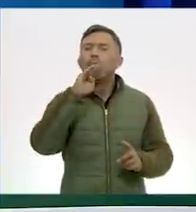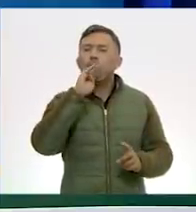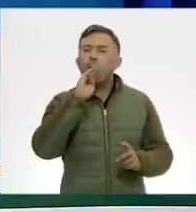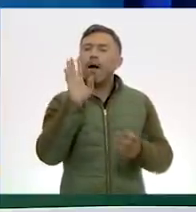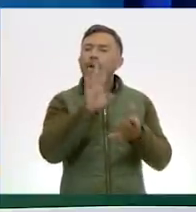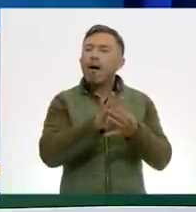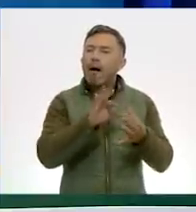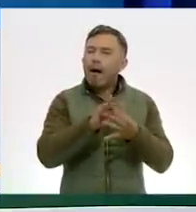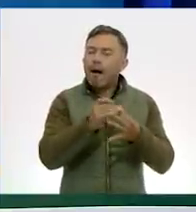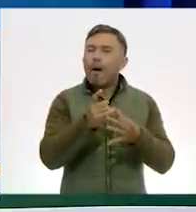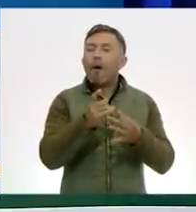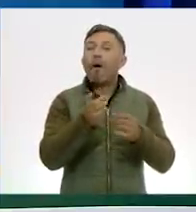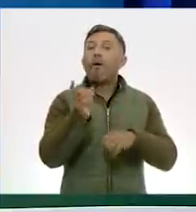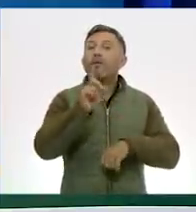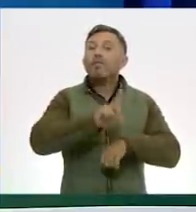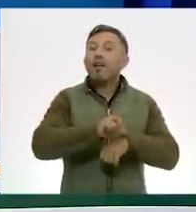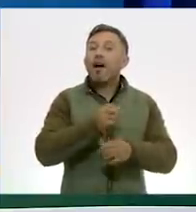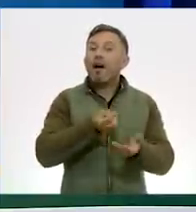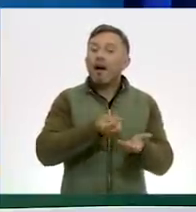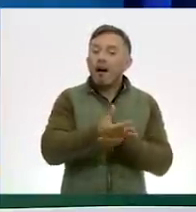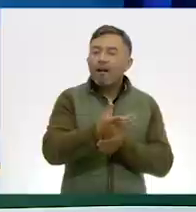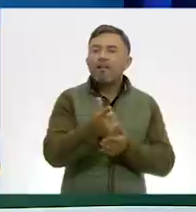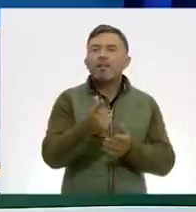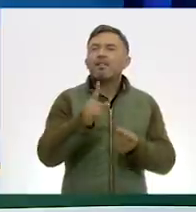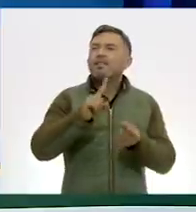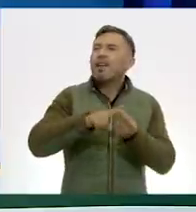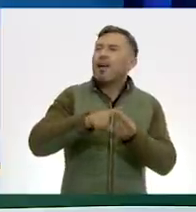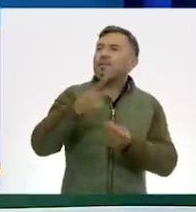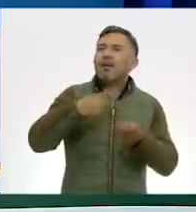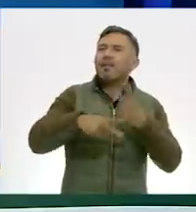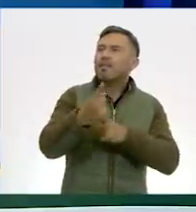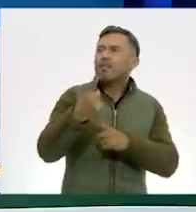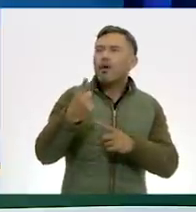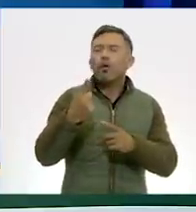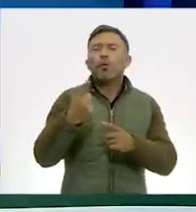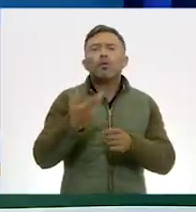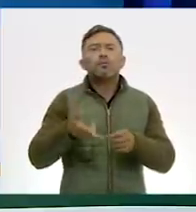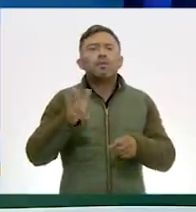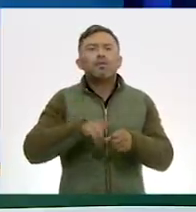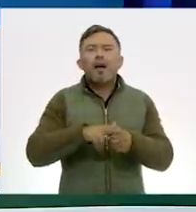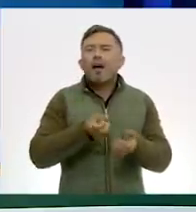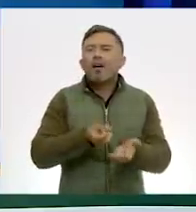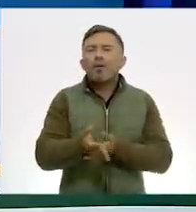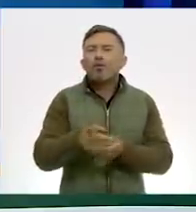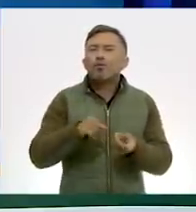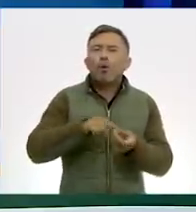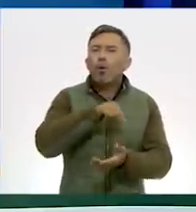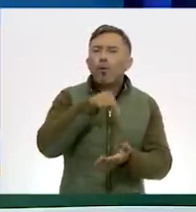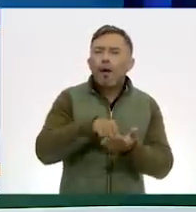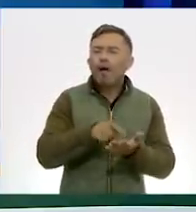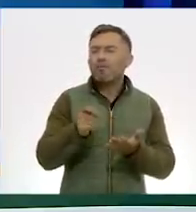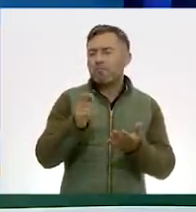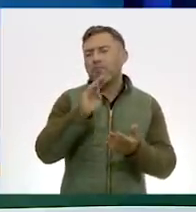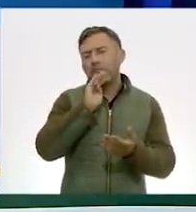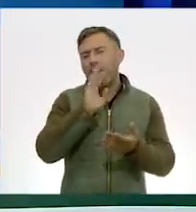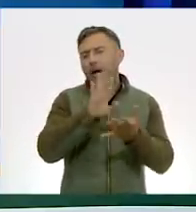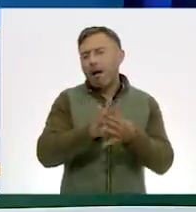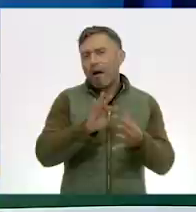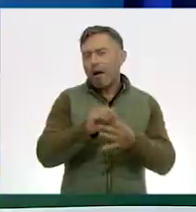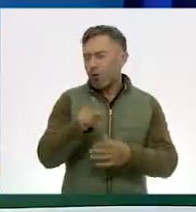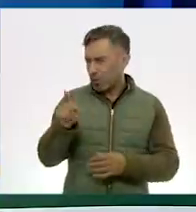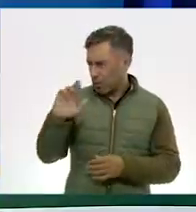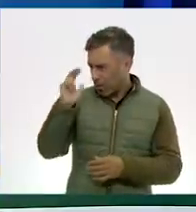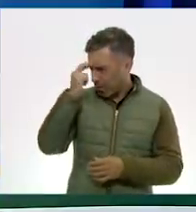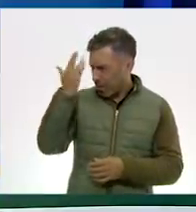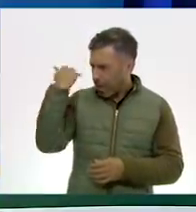quiénes estaban, en qué hospital naciste. ¿Tú recuerdas algo, María, que te haya compartido tu mamá sobre ese